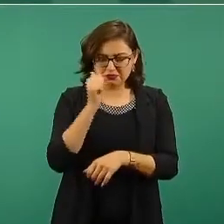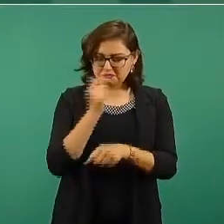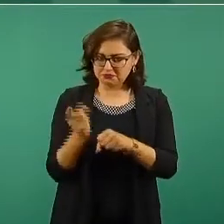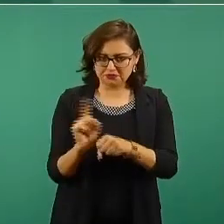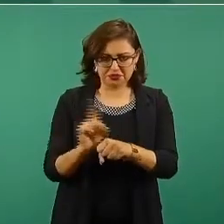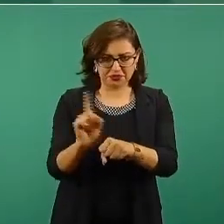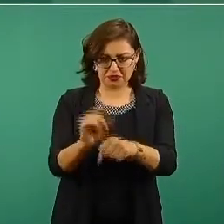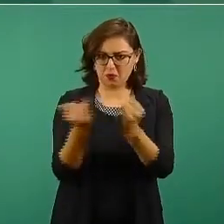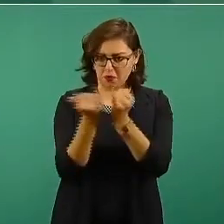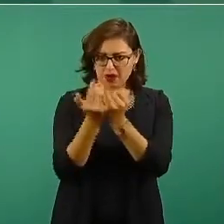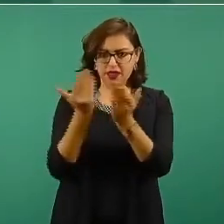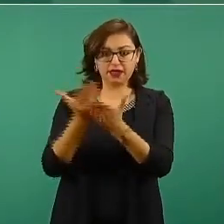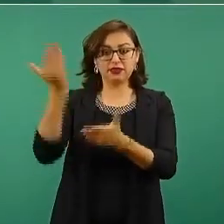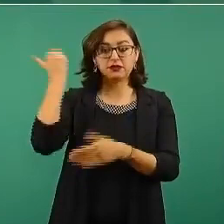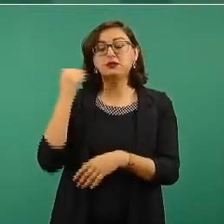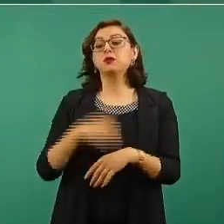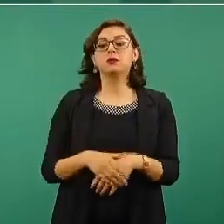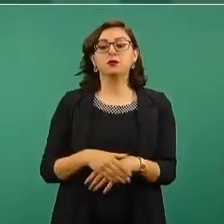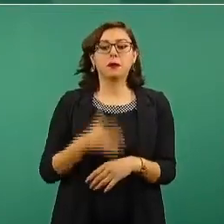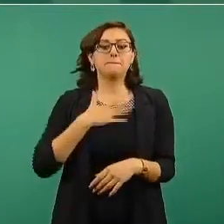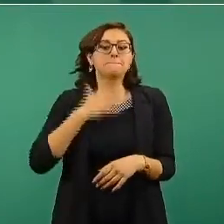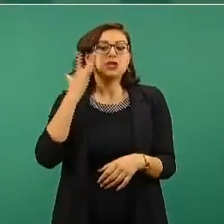Y llega la señora con un abrigo,